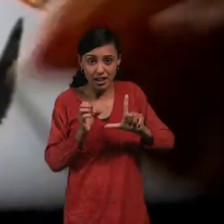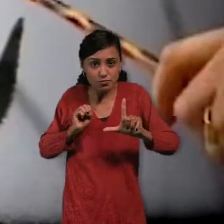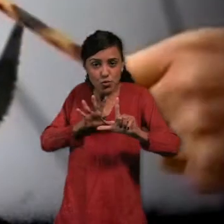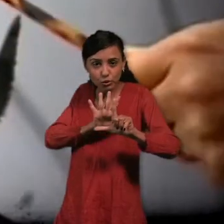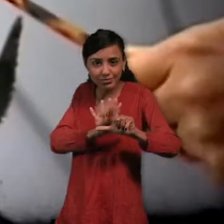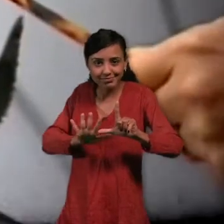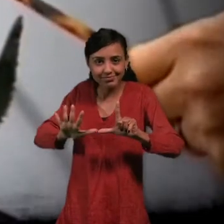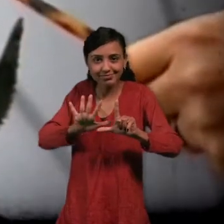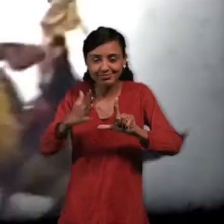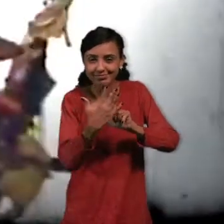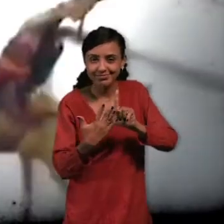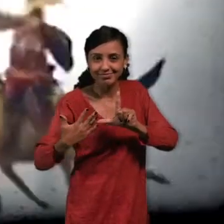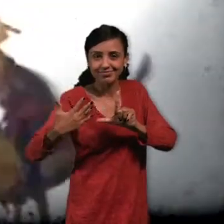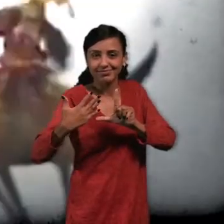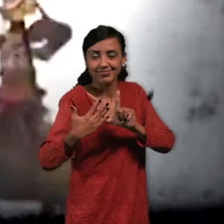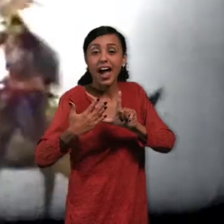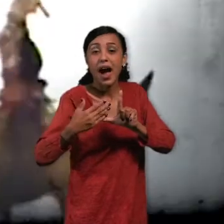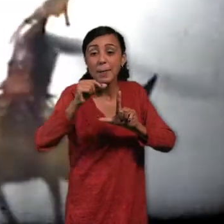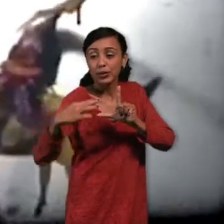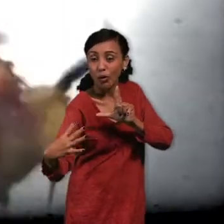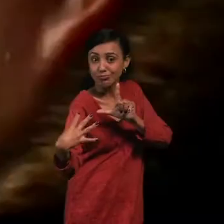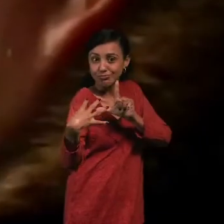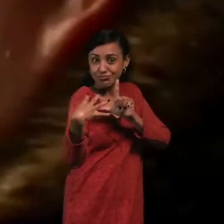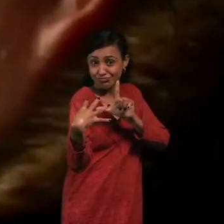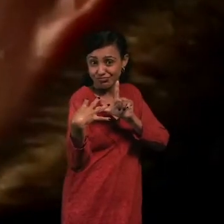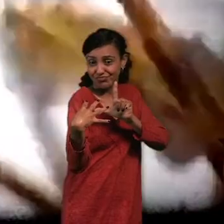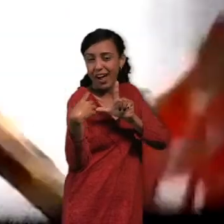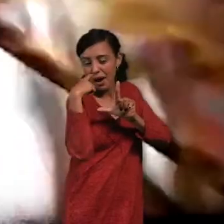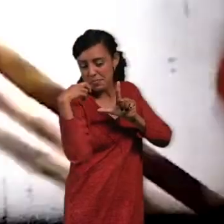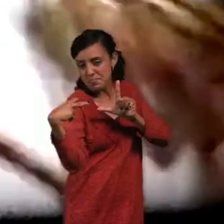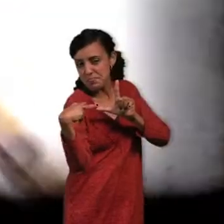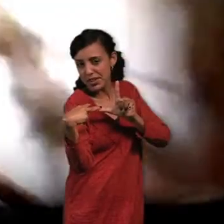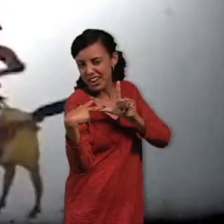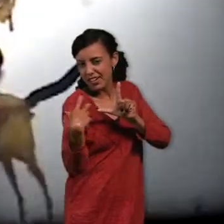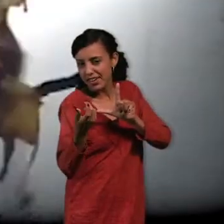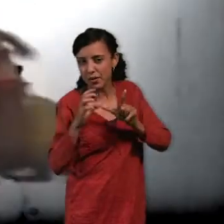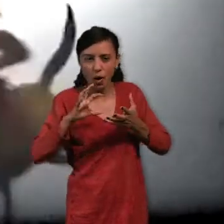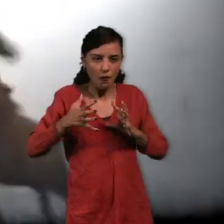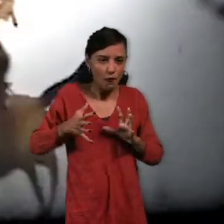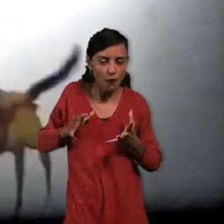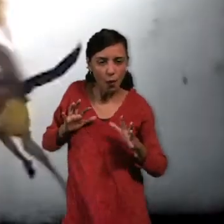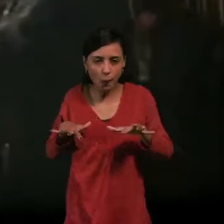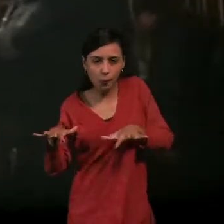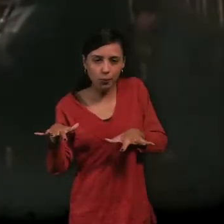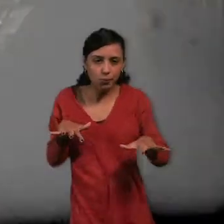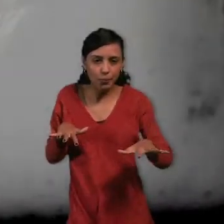por detrás. De este modo, el público del otro lado de la pantalla solo veía figuras en movimiento.